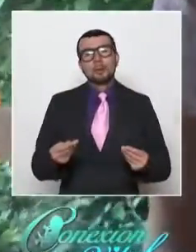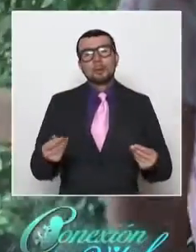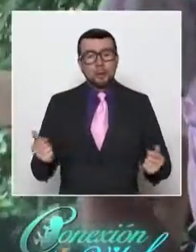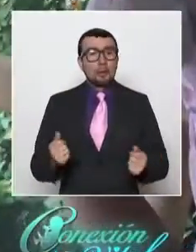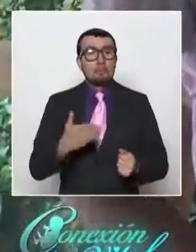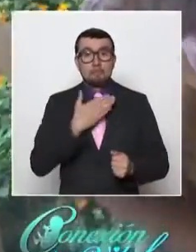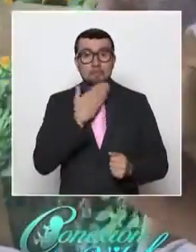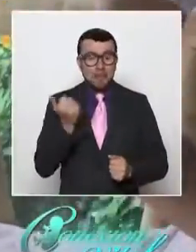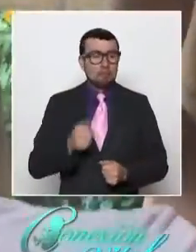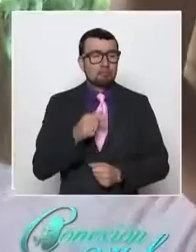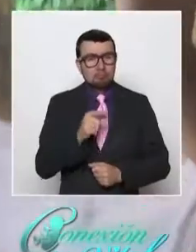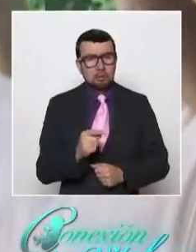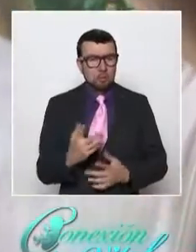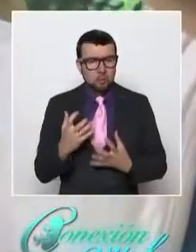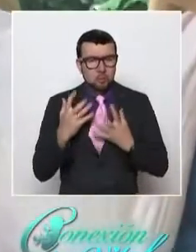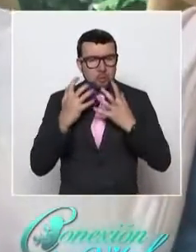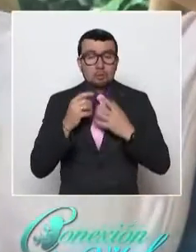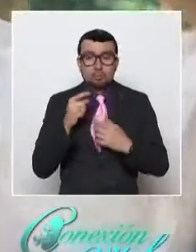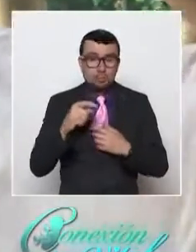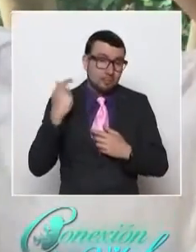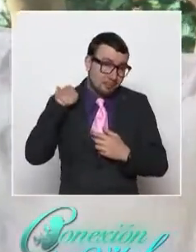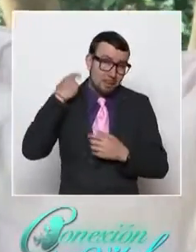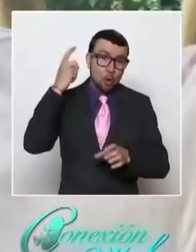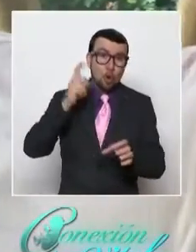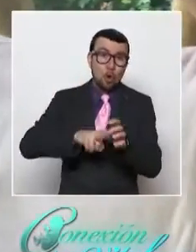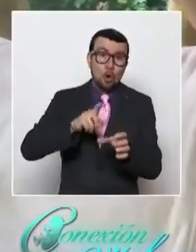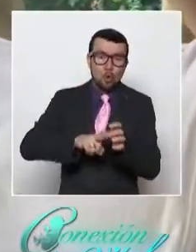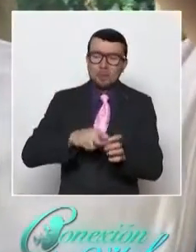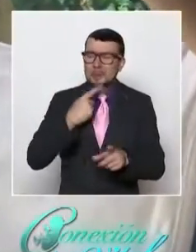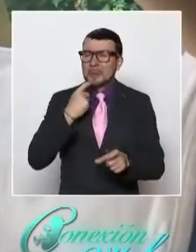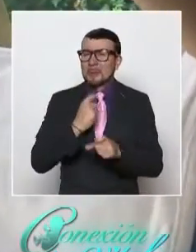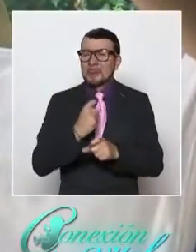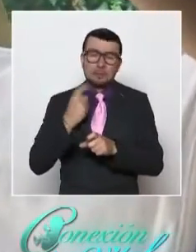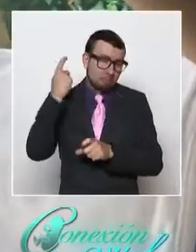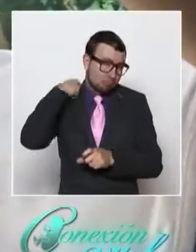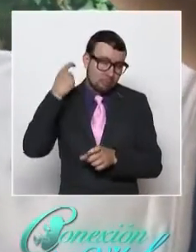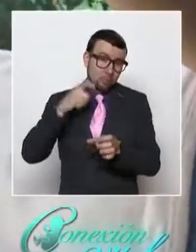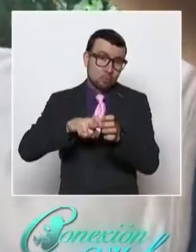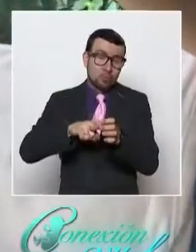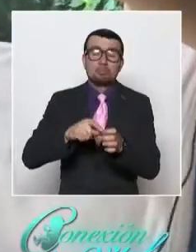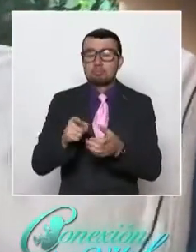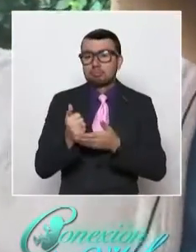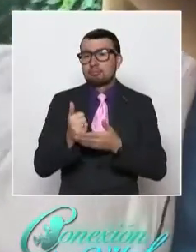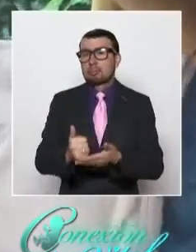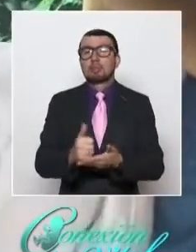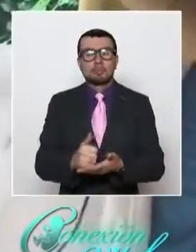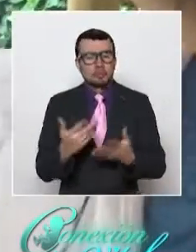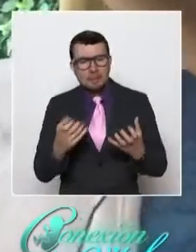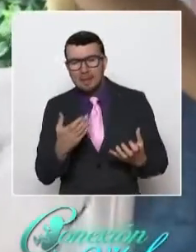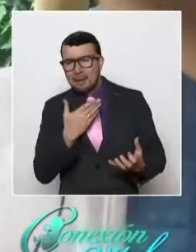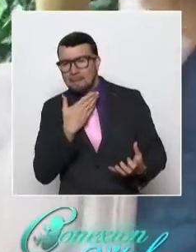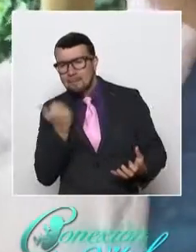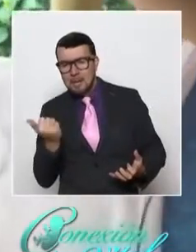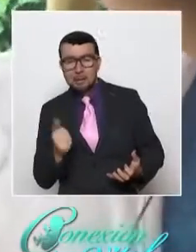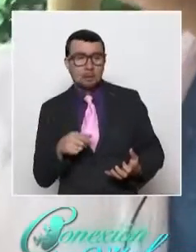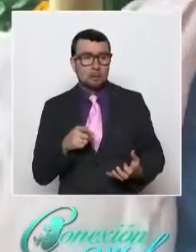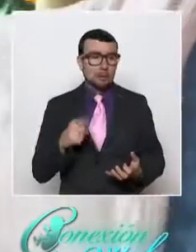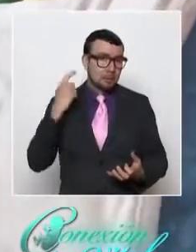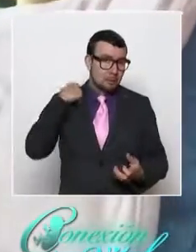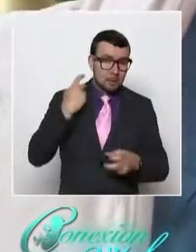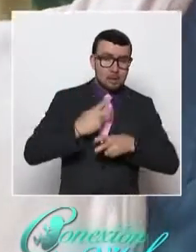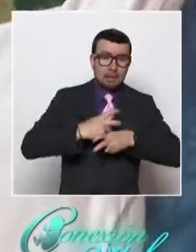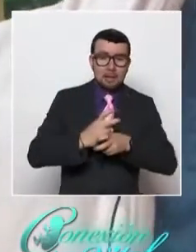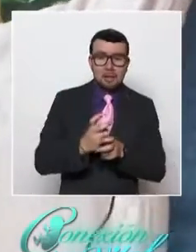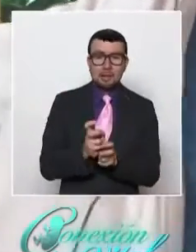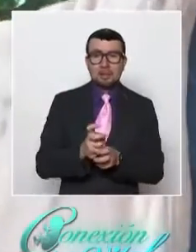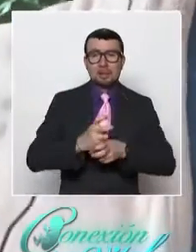esa parte de la columna que está afectada. Las técnicas buscan es eso, mejorar la movilidad de las vértebras